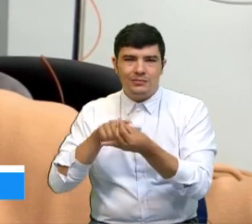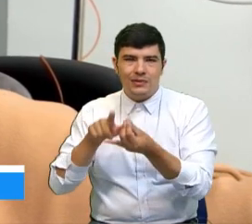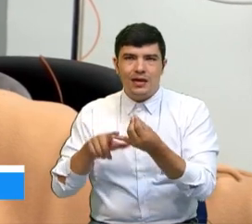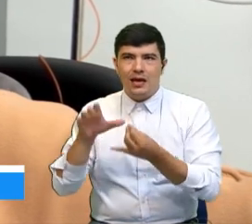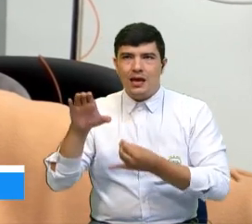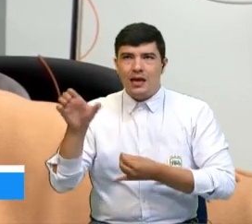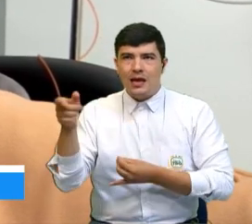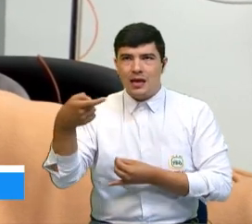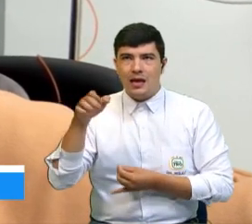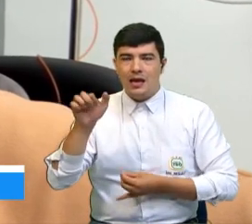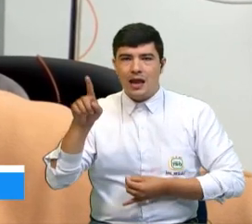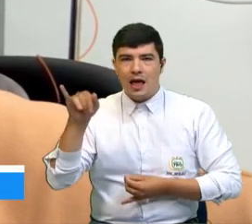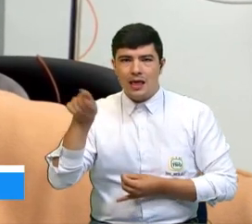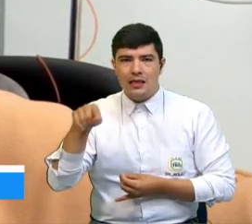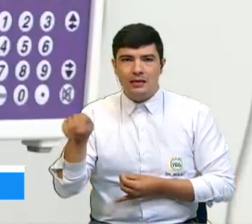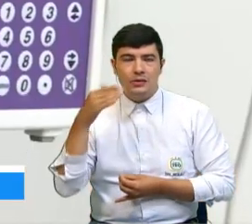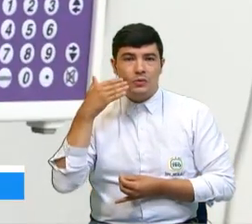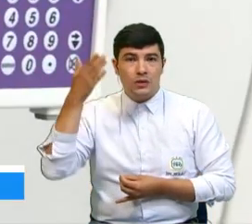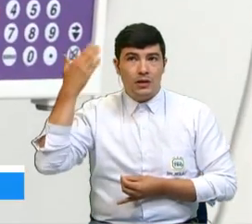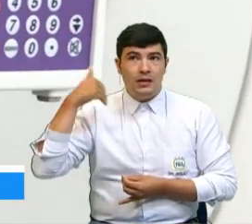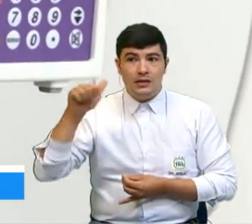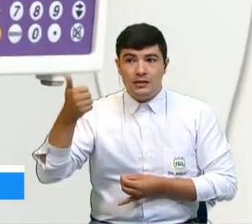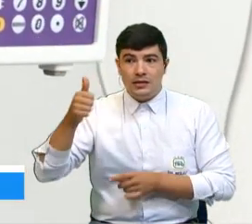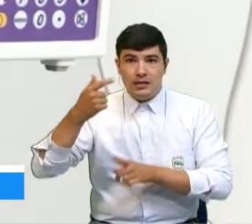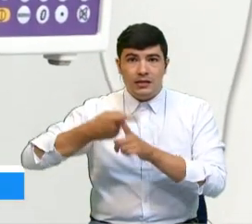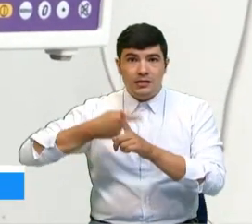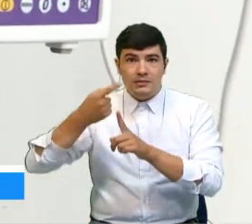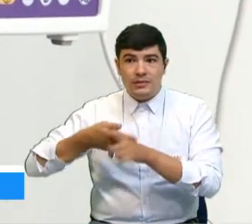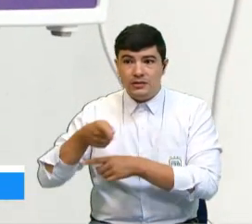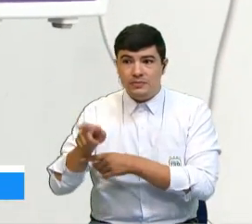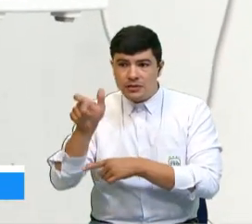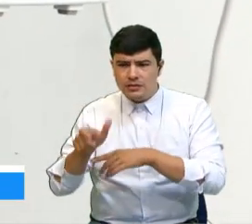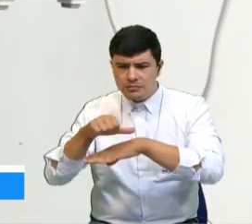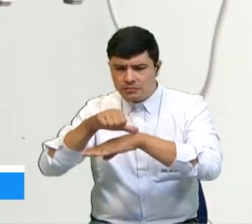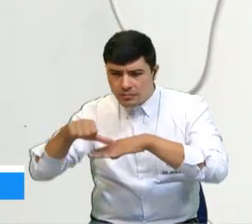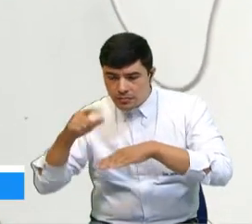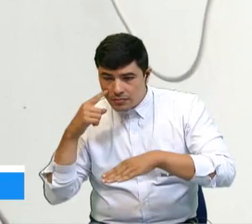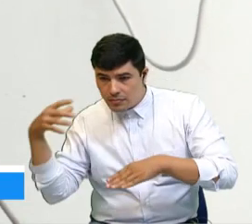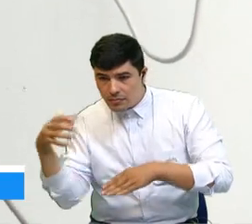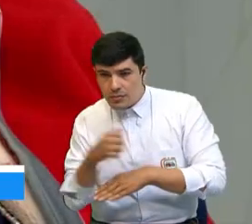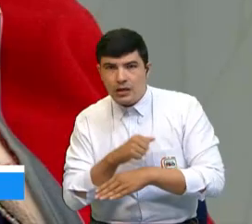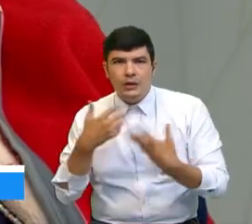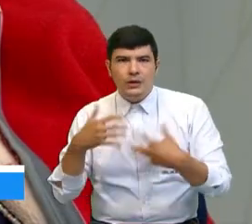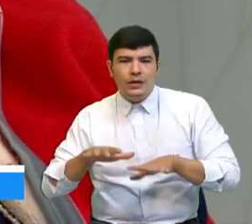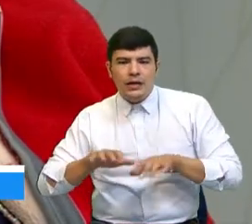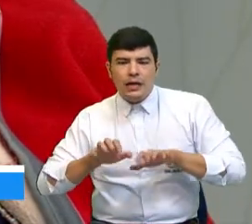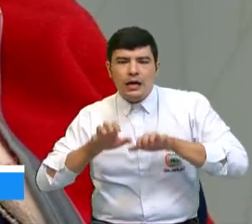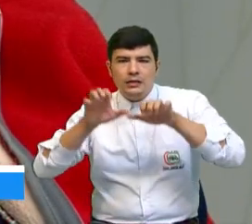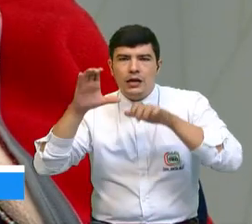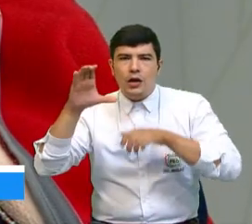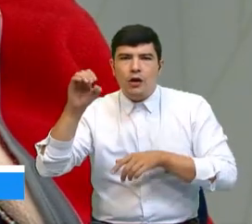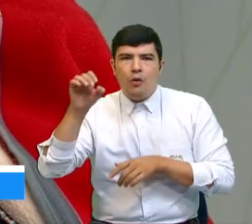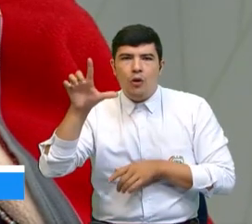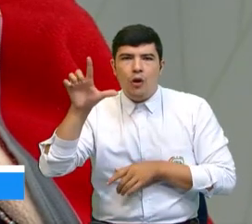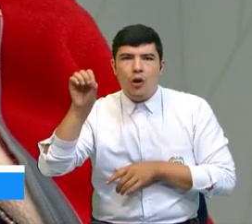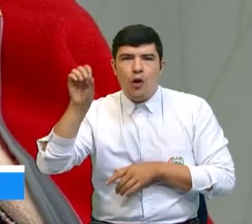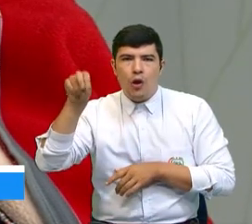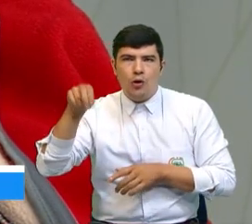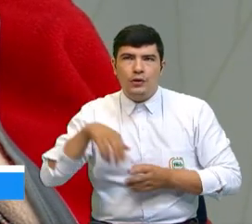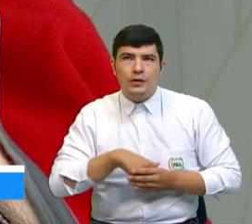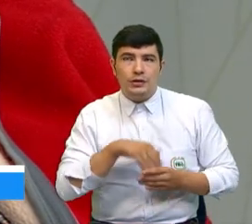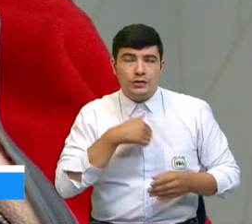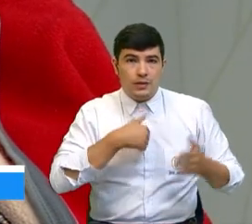quien la vida le cambió hace diez meses cuando en medio de una cirugía le descubrieron cáncer de colon inicialmente yo empecé una quimioterapia